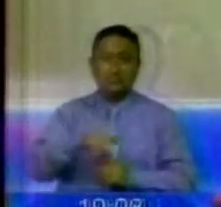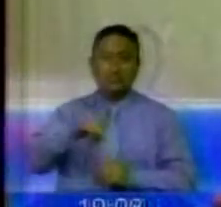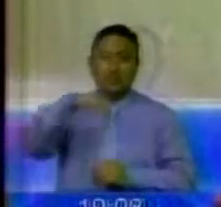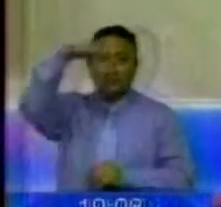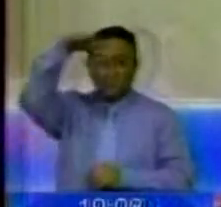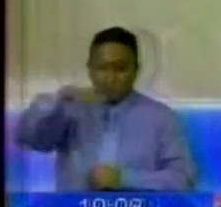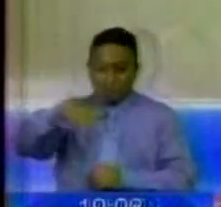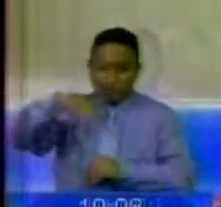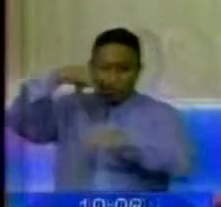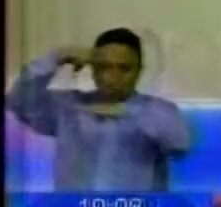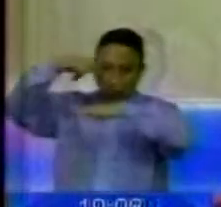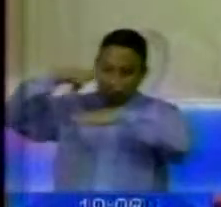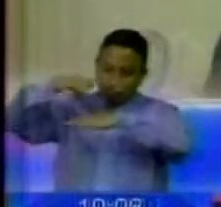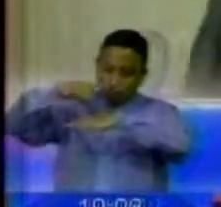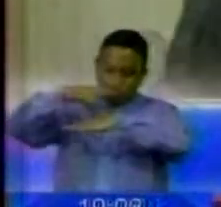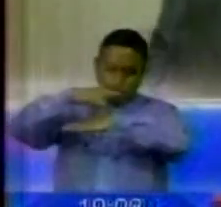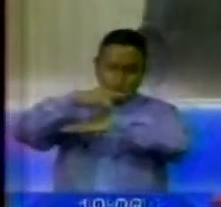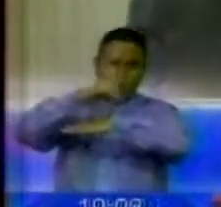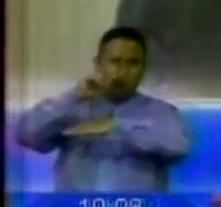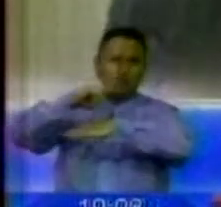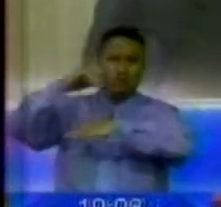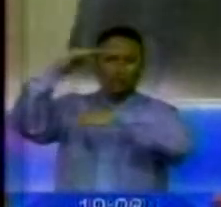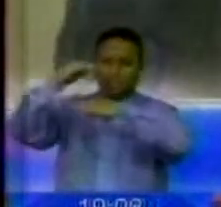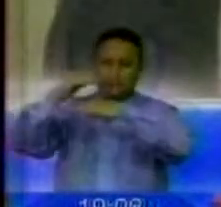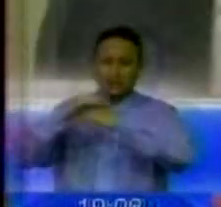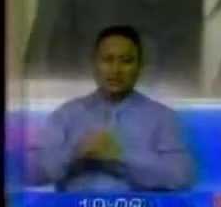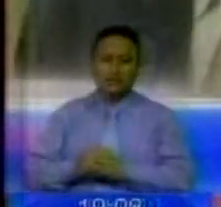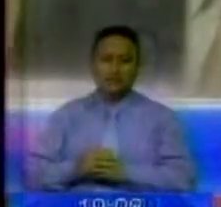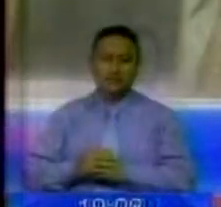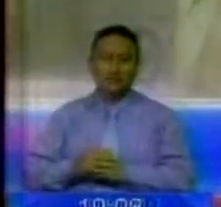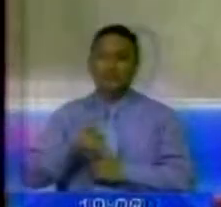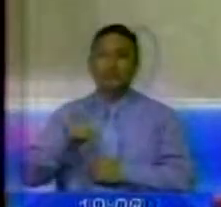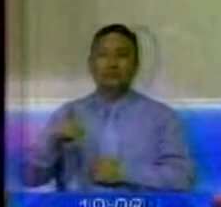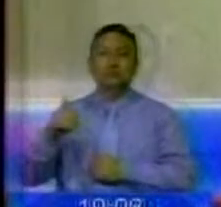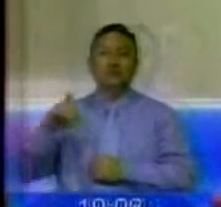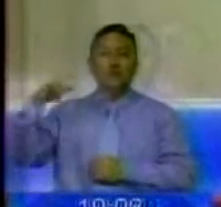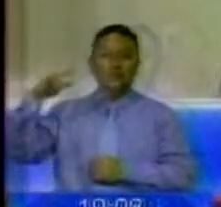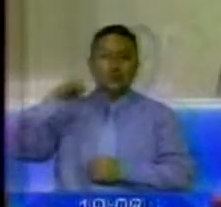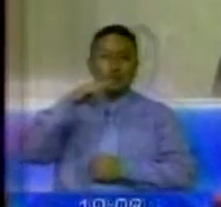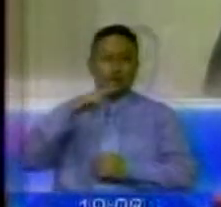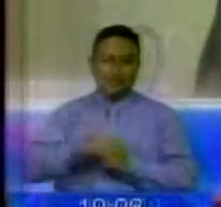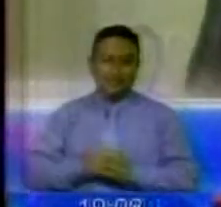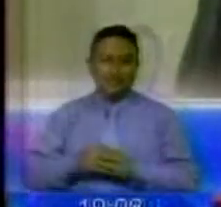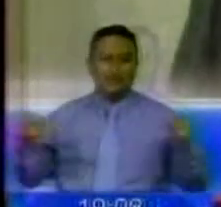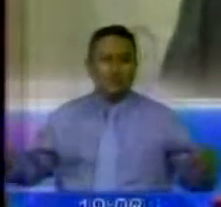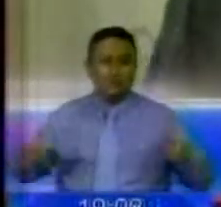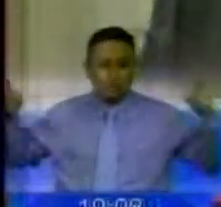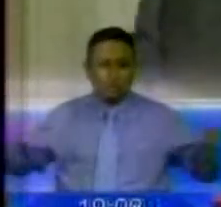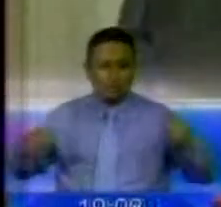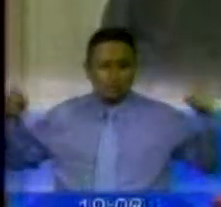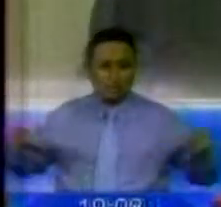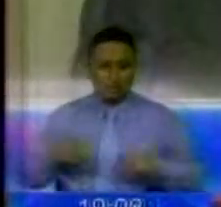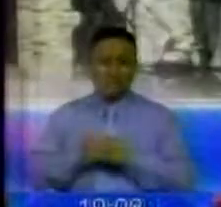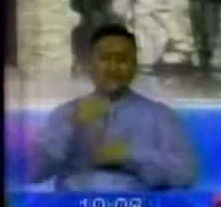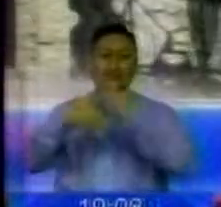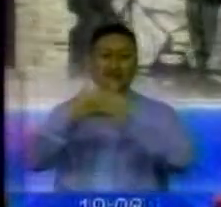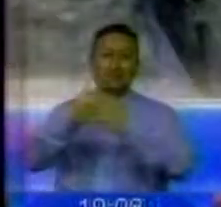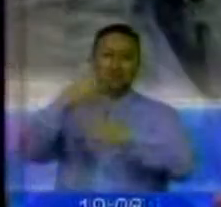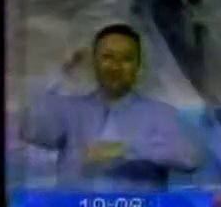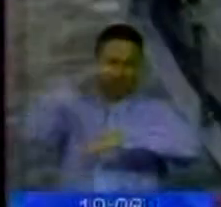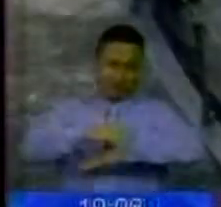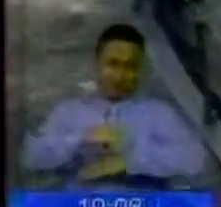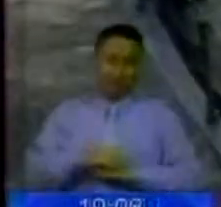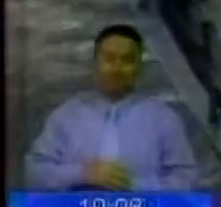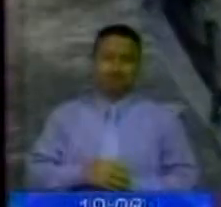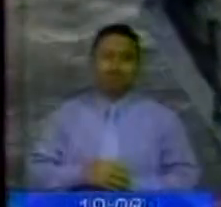altura que permite para una aeronave tipo avioneta Cessna, lo que les conduce, obviamente, a accidentes. En otros